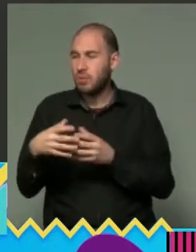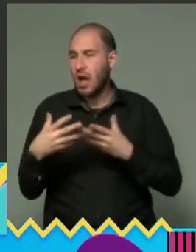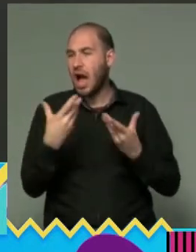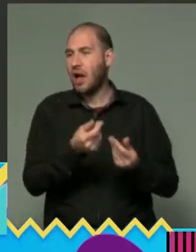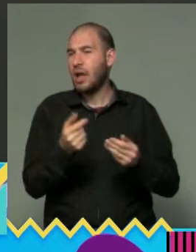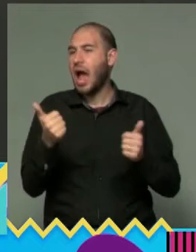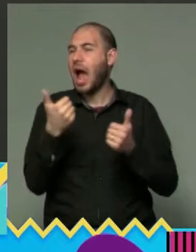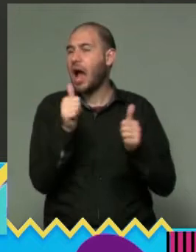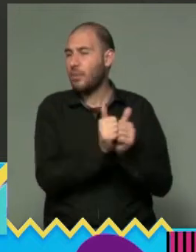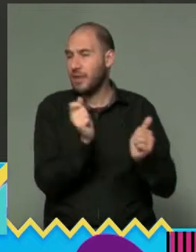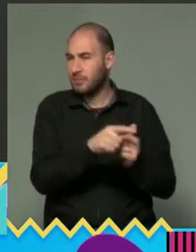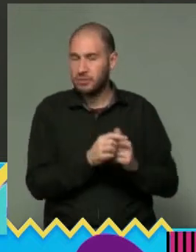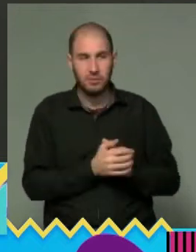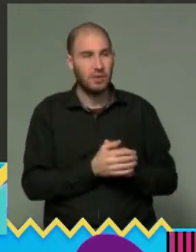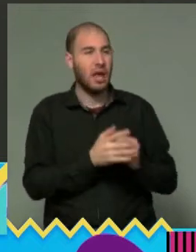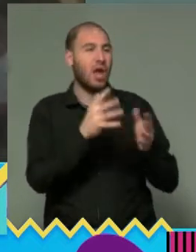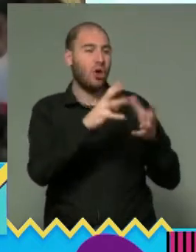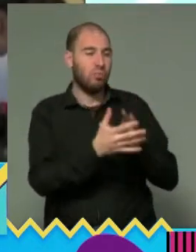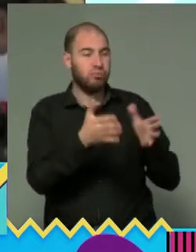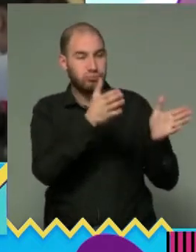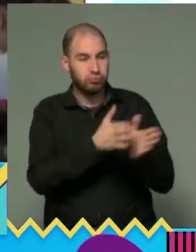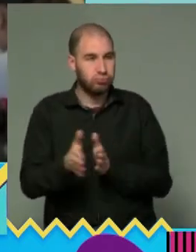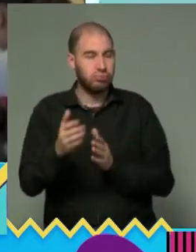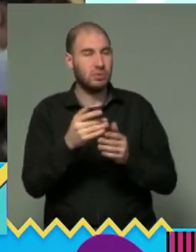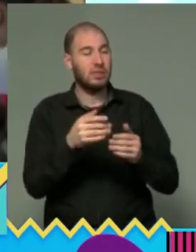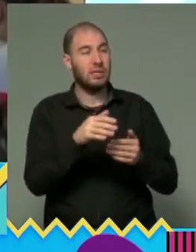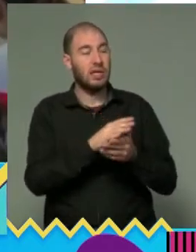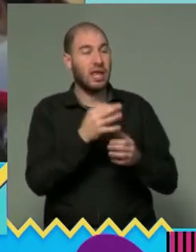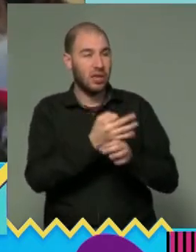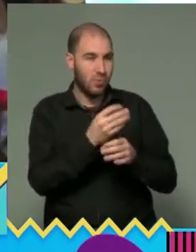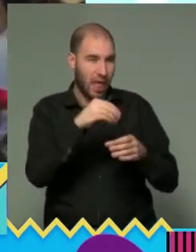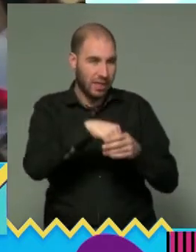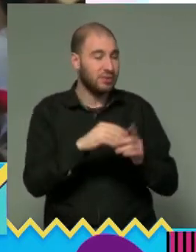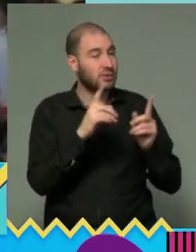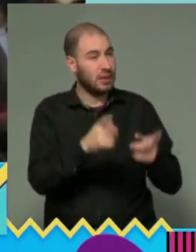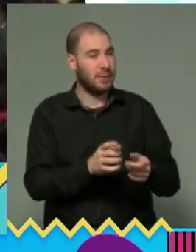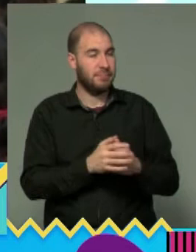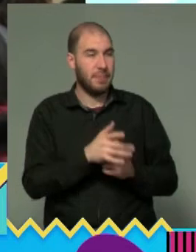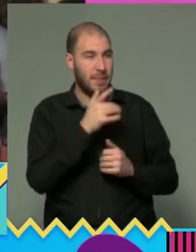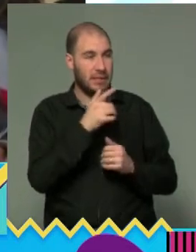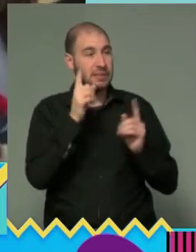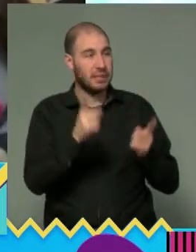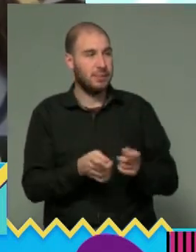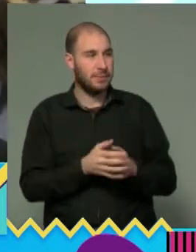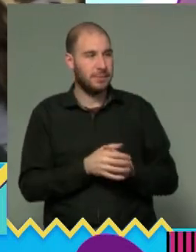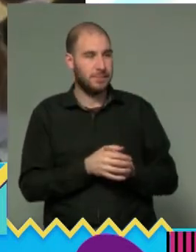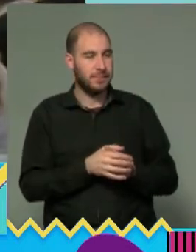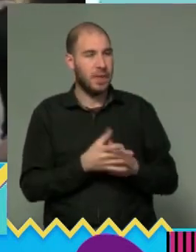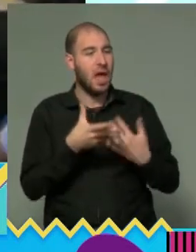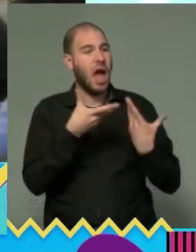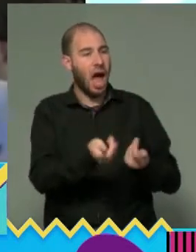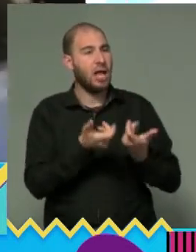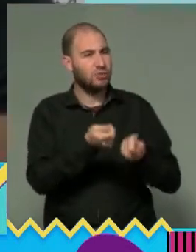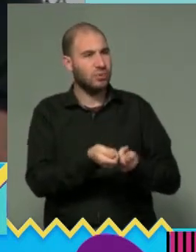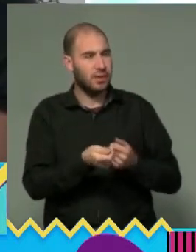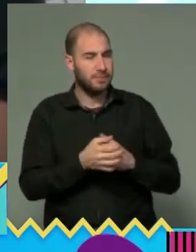en el acompañamiento de este docente? Bueno, hay todo un sistema de sanidad escolar y además Bien. En este caso yo creo que también lo que ayuda